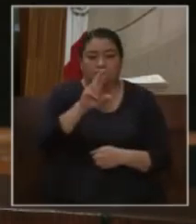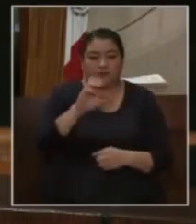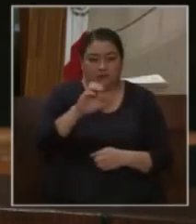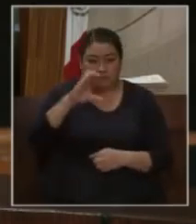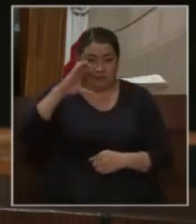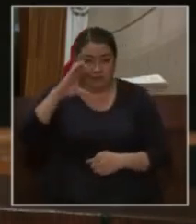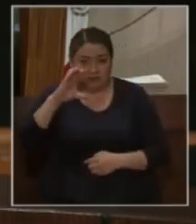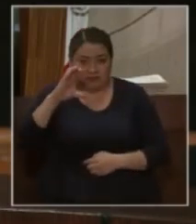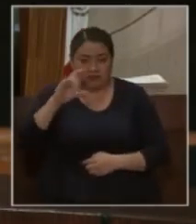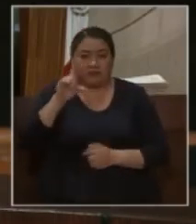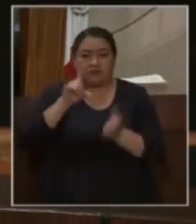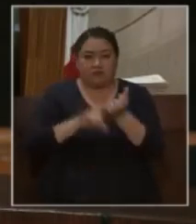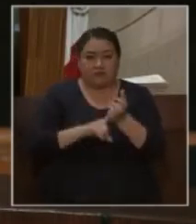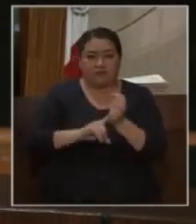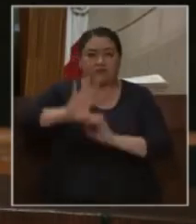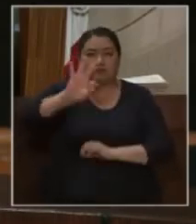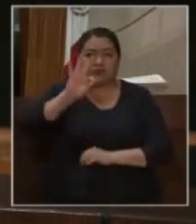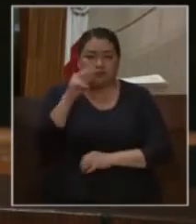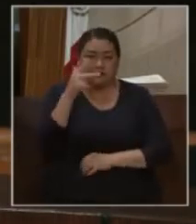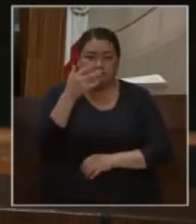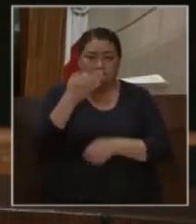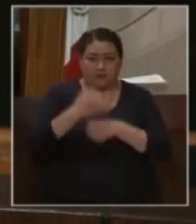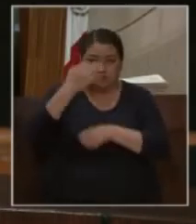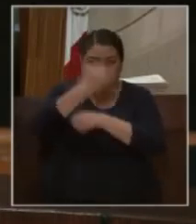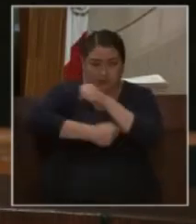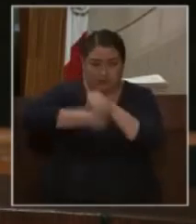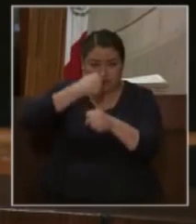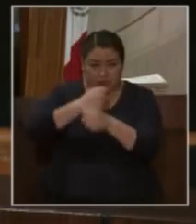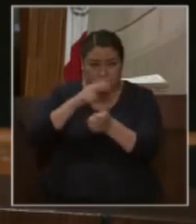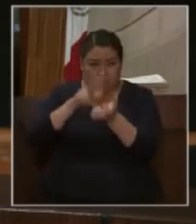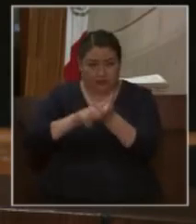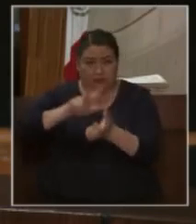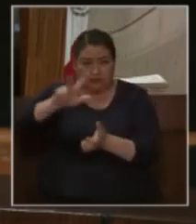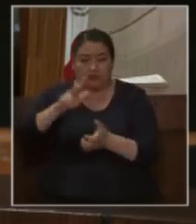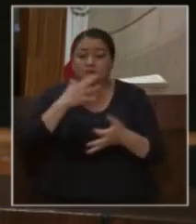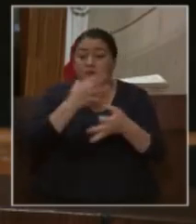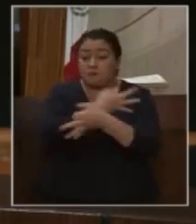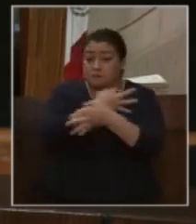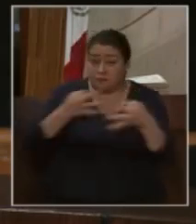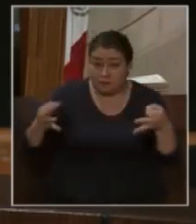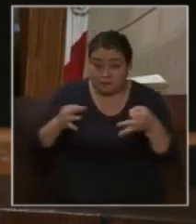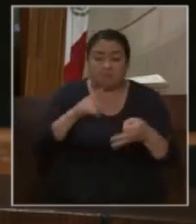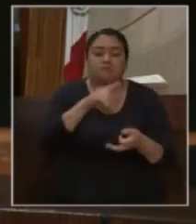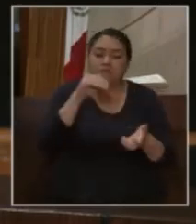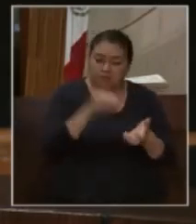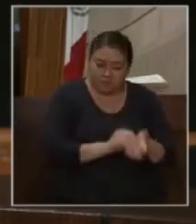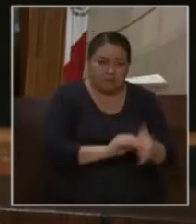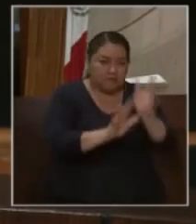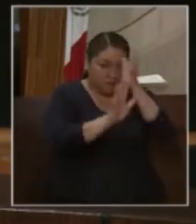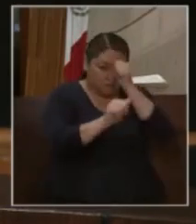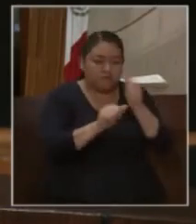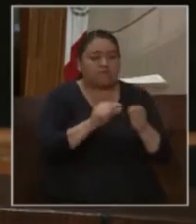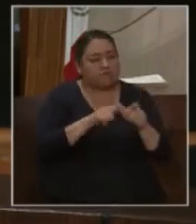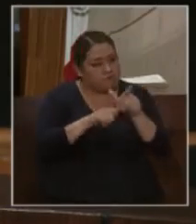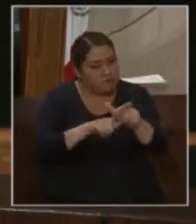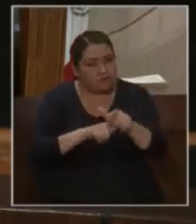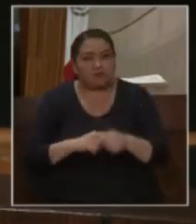de reconsideración 1048 de este año, se resuelve, se confirma la sentencia